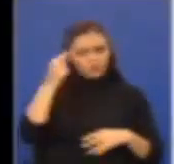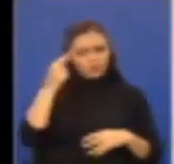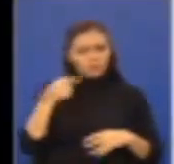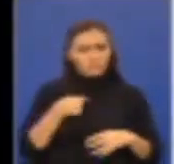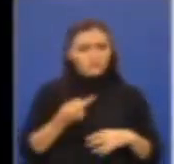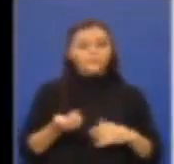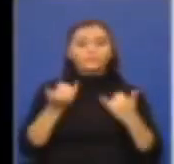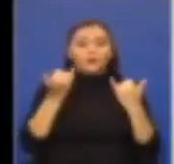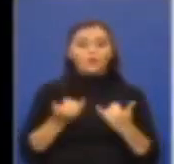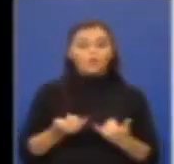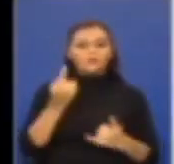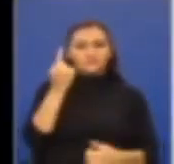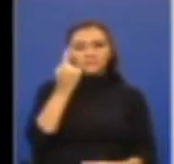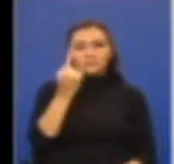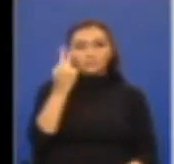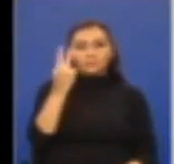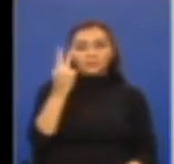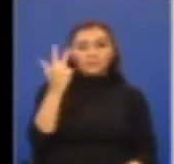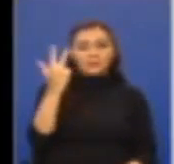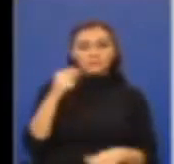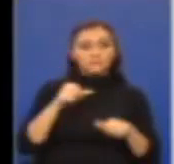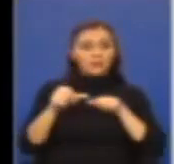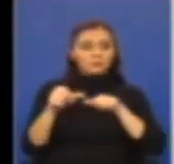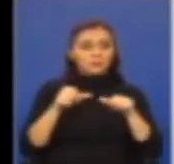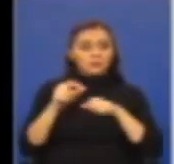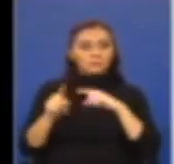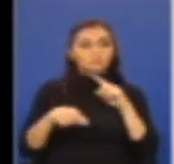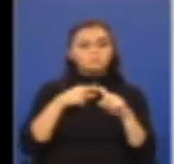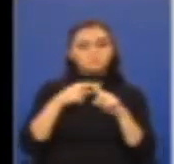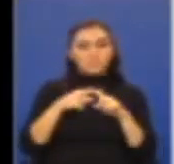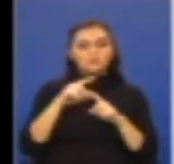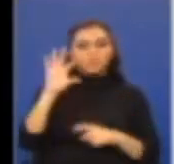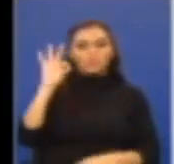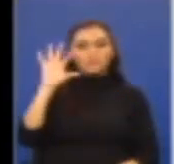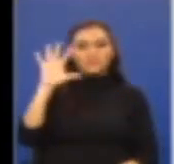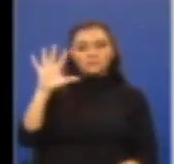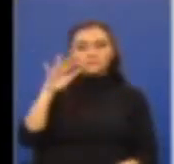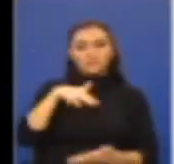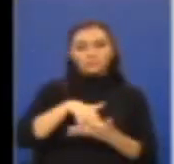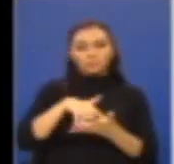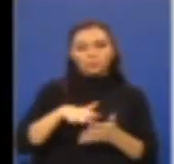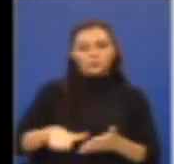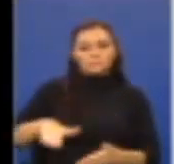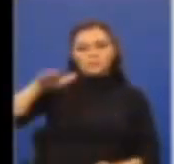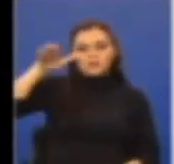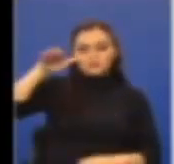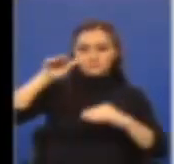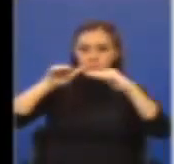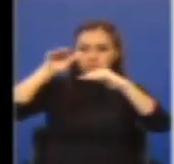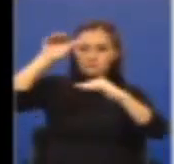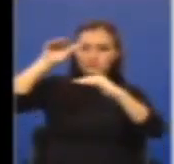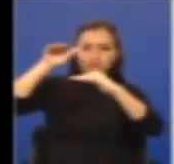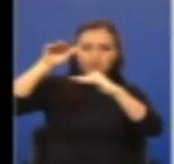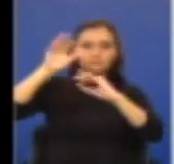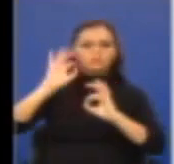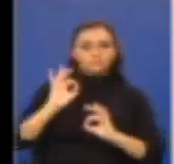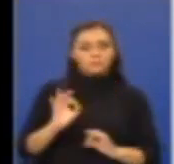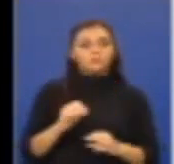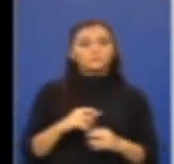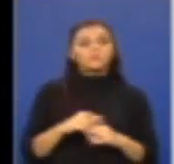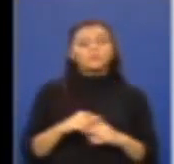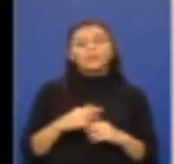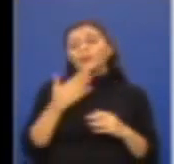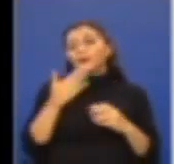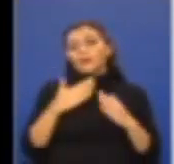123 administrativos y el triple de estudiantes. Esto significa que si